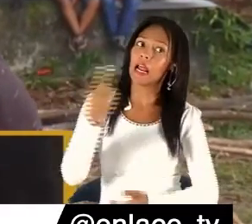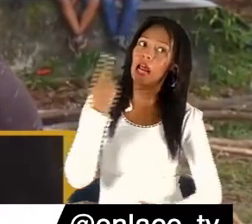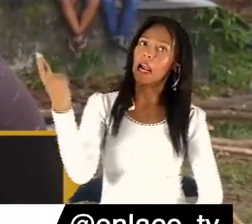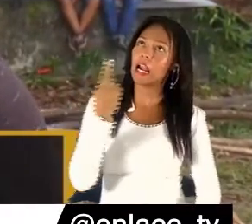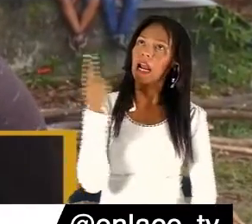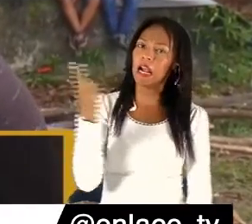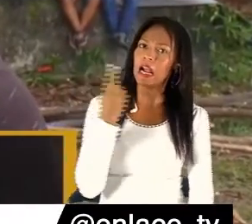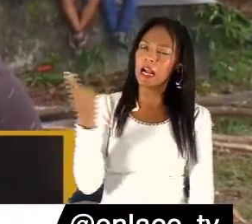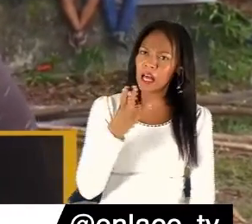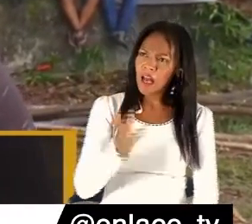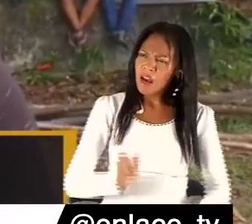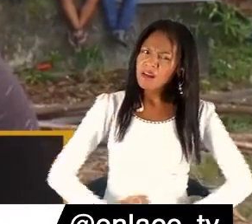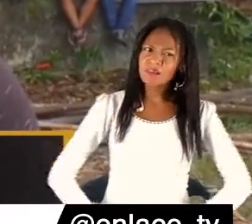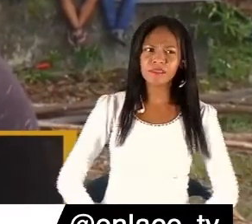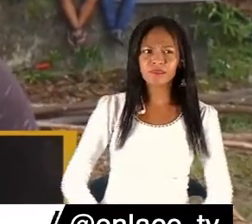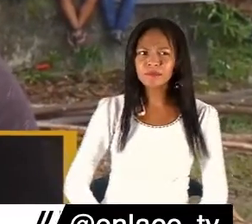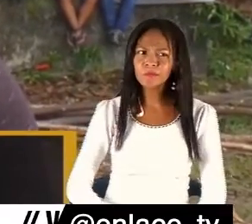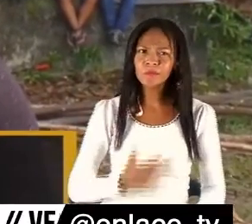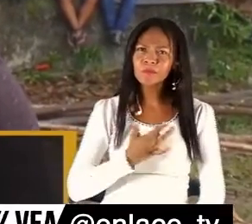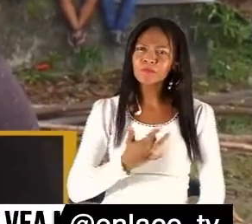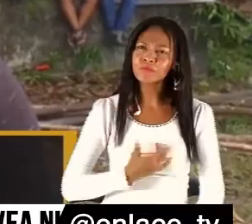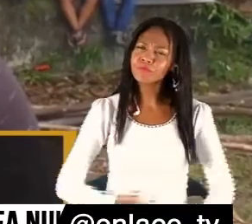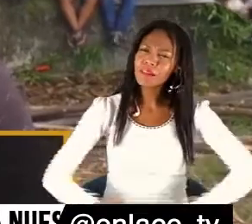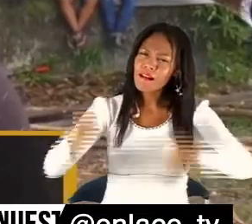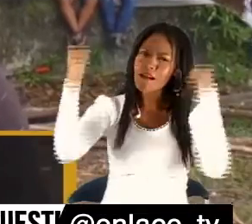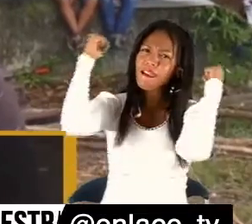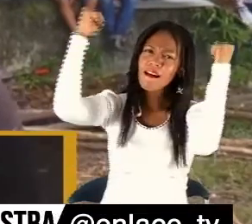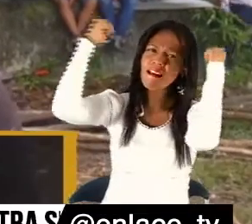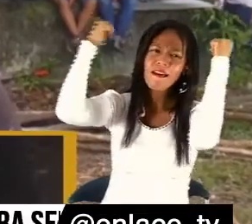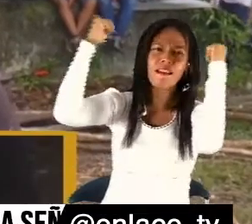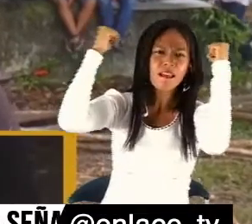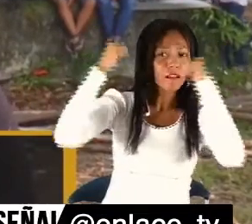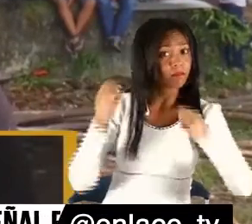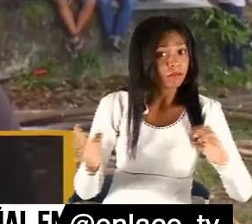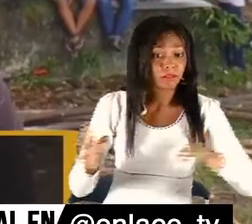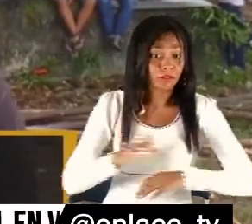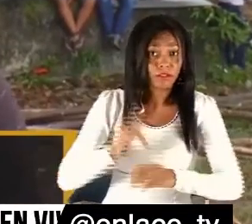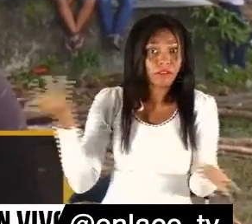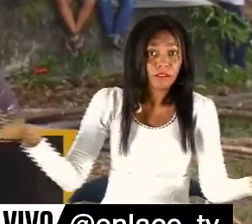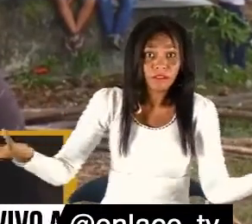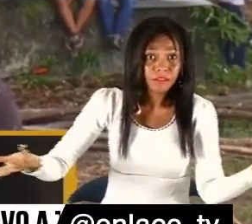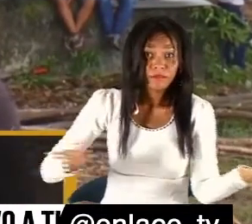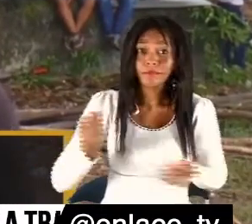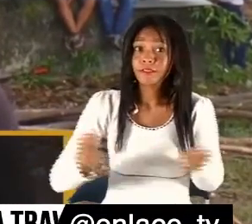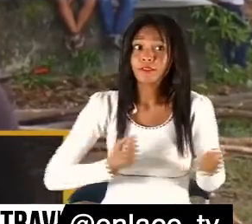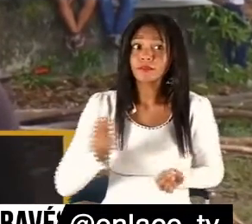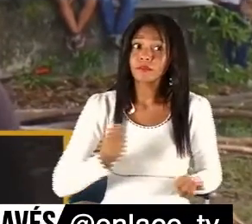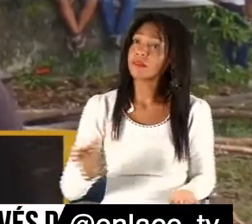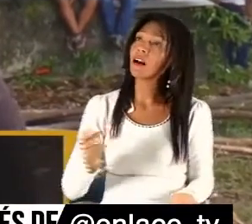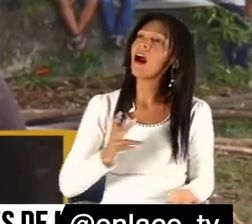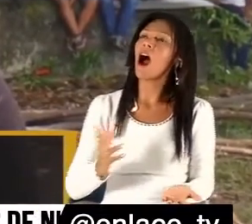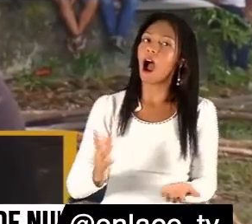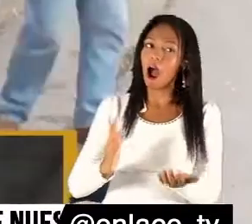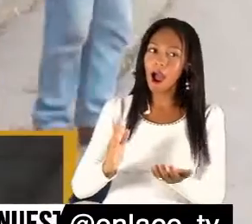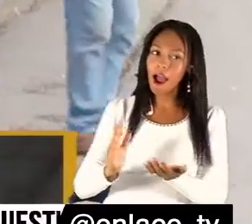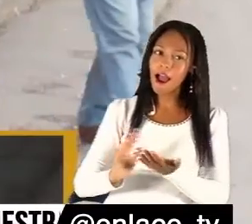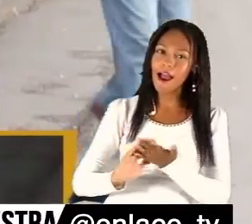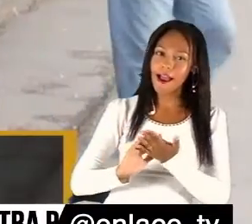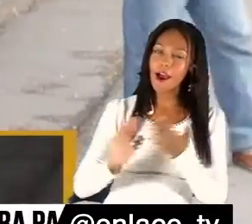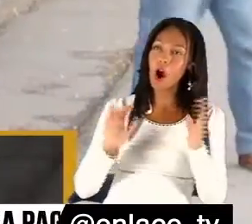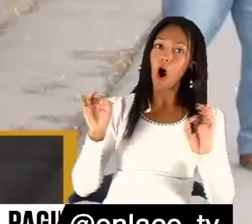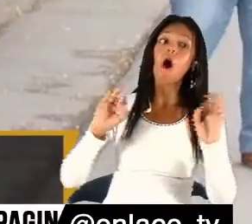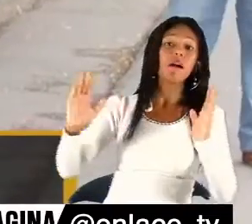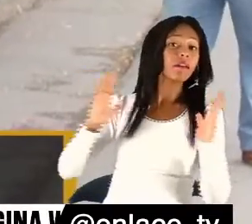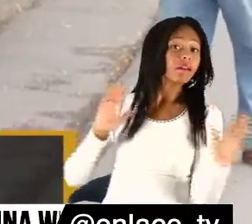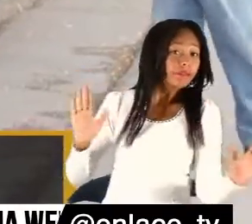y desafortunadamente pues tenemos nosotros que salir a manifestarnos, a salir a protestar para poder tener alguna posibilidad de que nos escuchen. El líder de